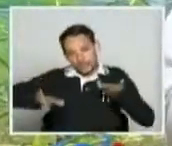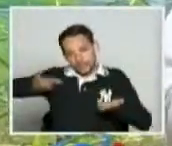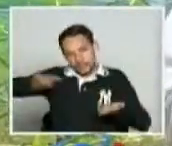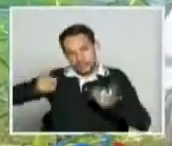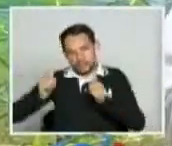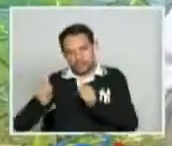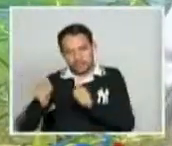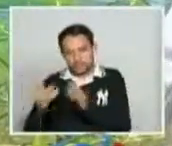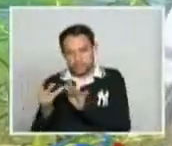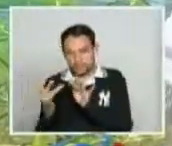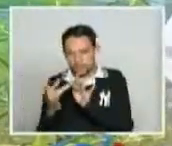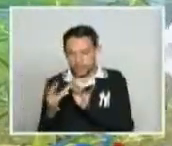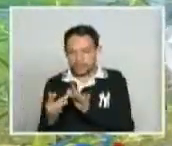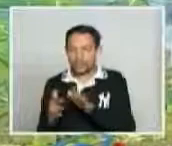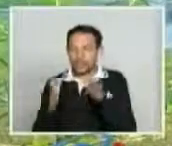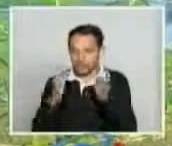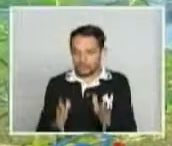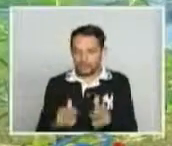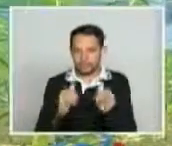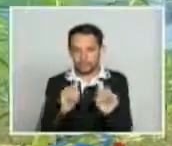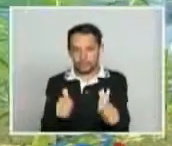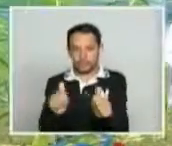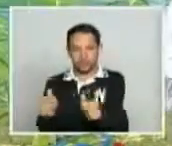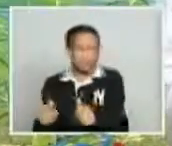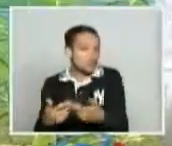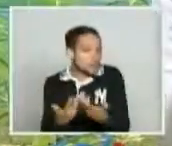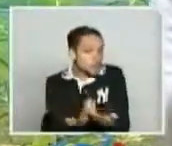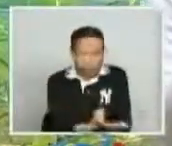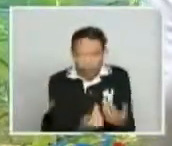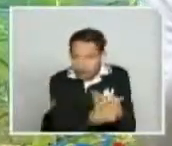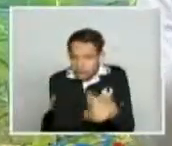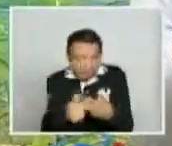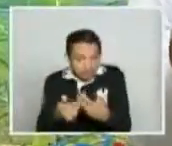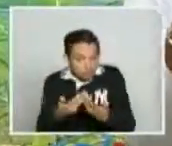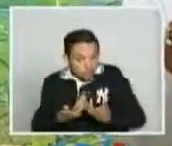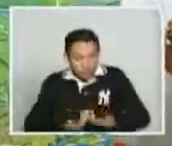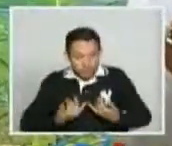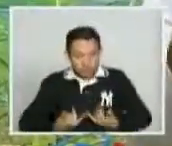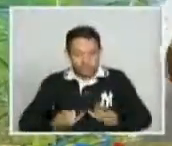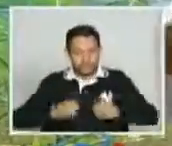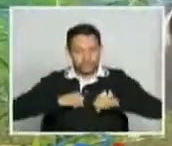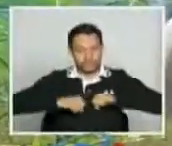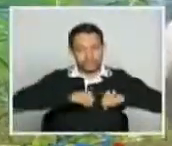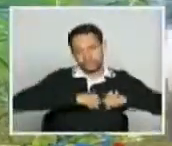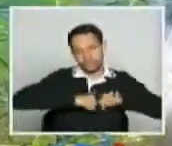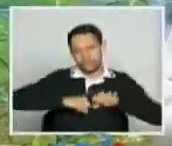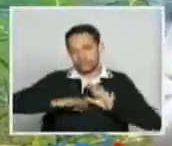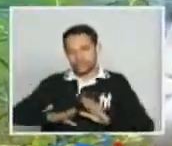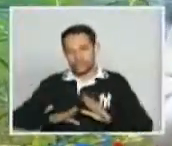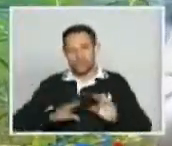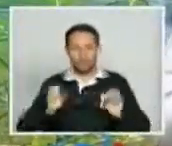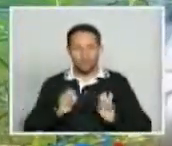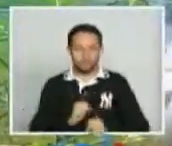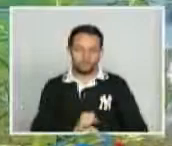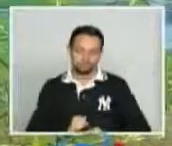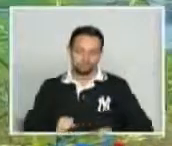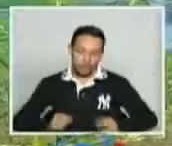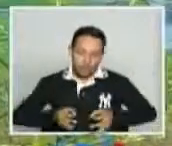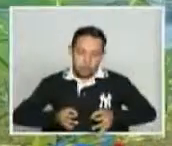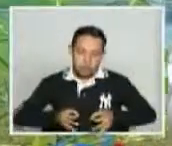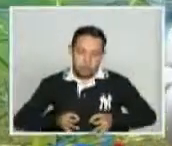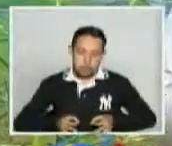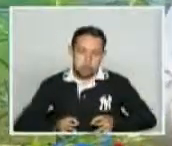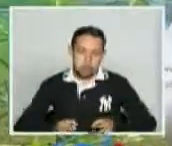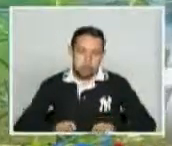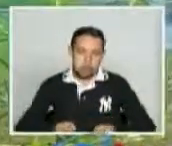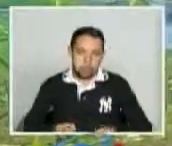especialista. Y así muchos de ustedes. Muchas patologías que ustedes pueden estar haciendo en este momento pueden ser problemas de tiroides. Por eso